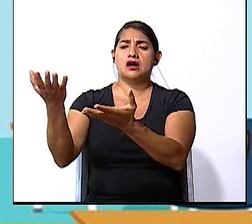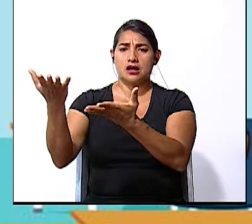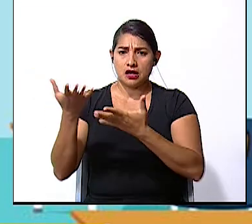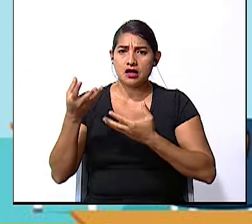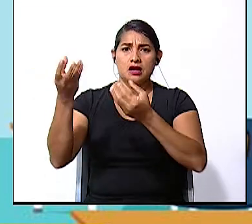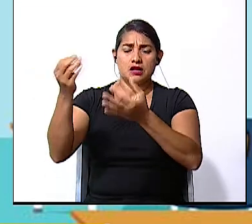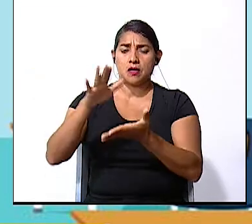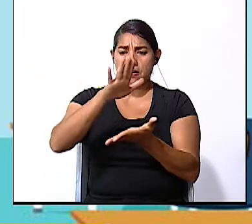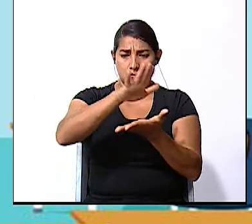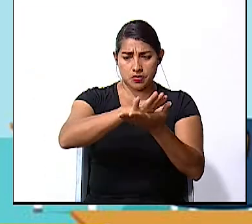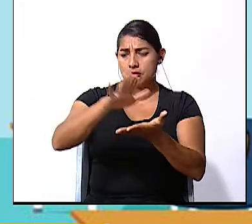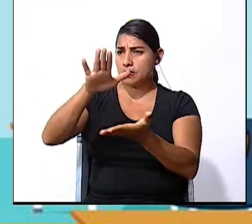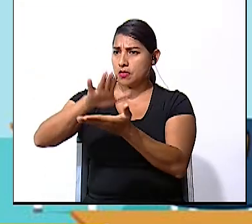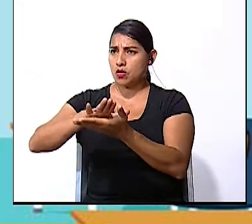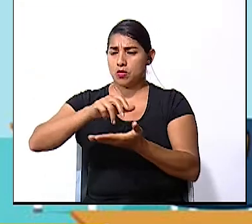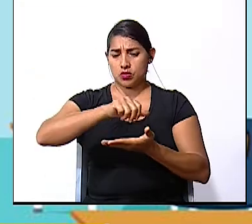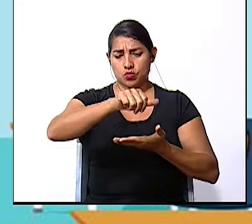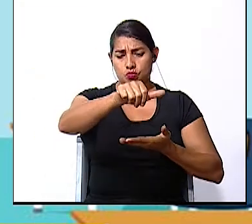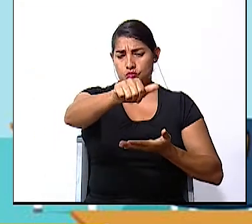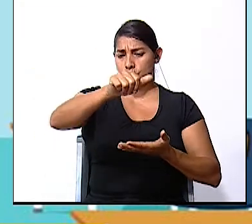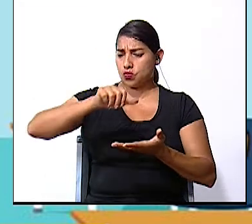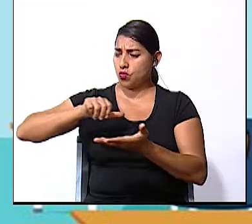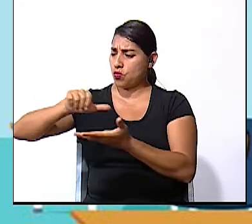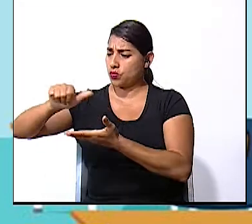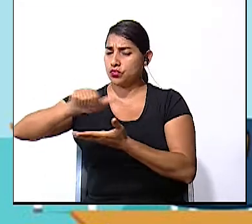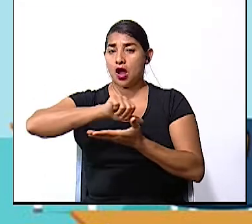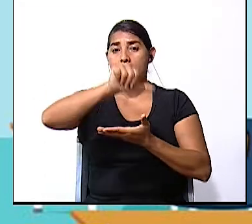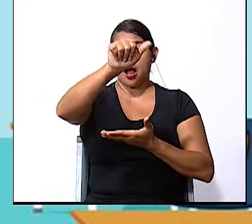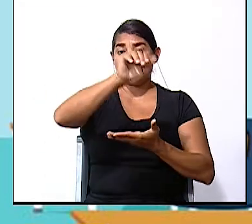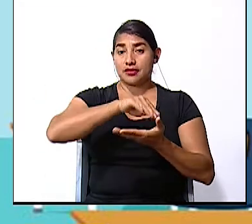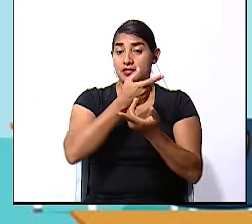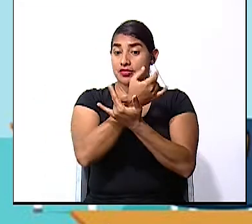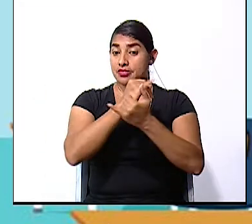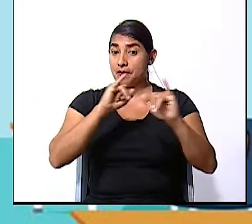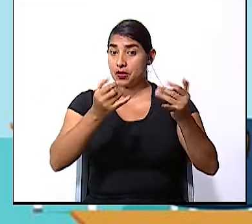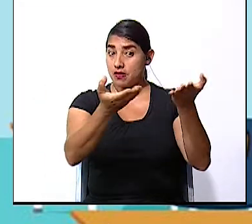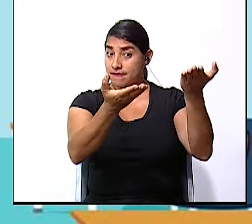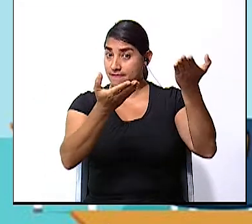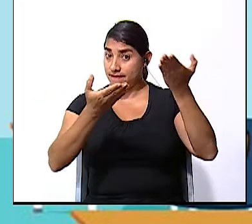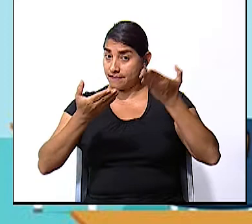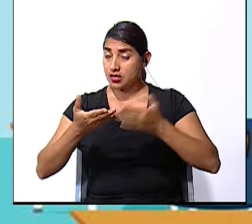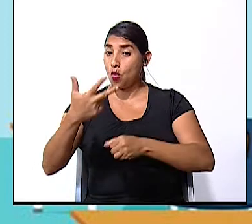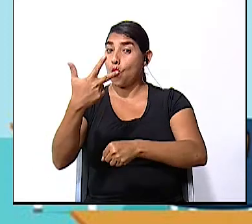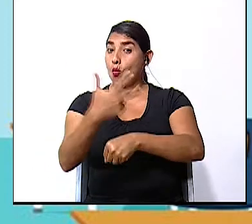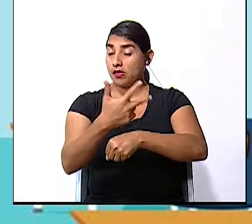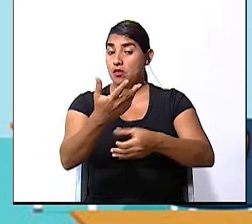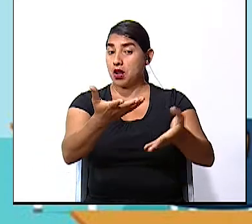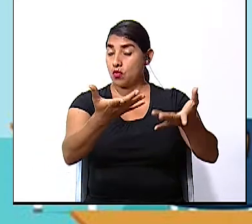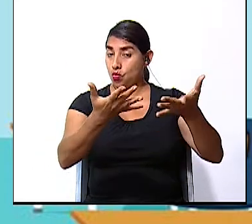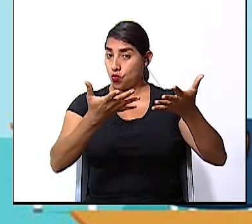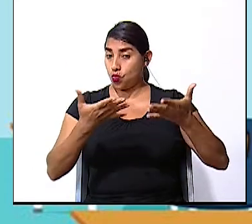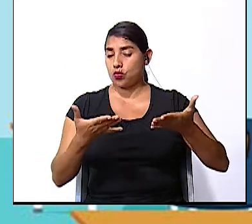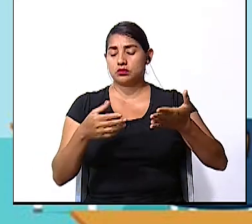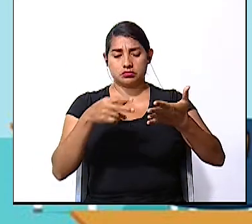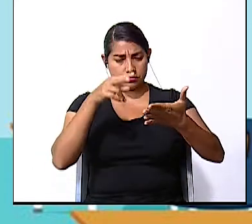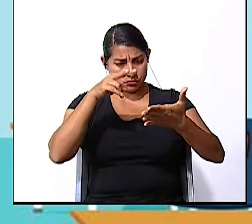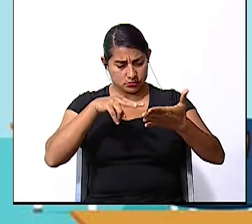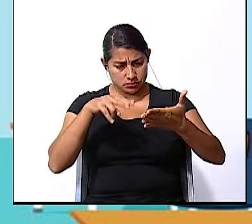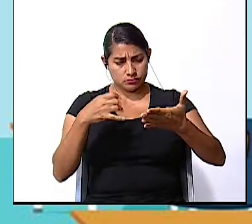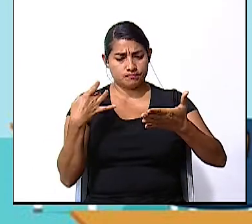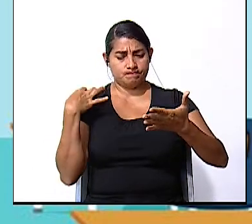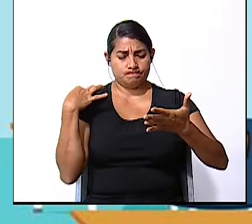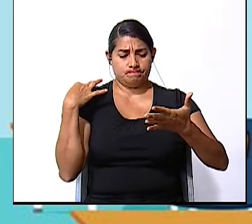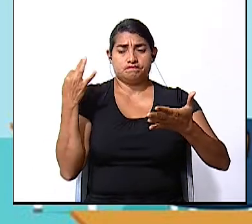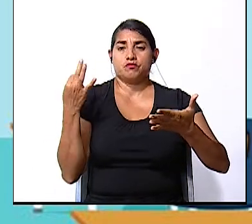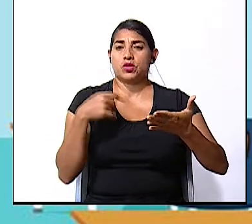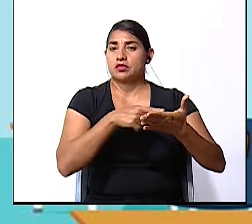dos documentos. El acta de independencia que venía de Guatemala, donde invitaba a